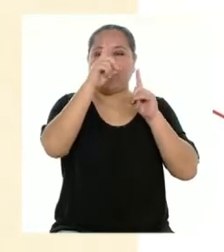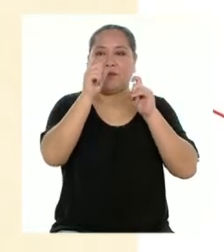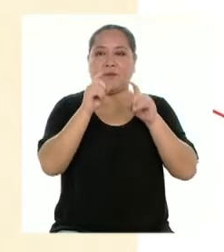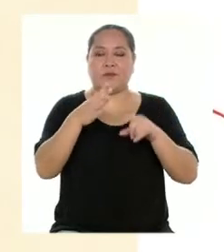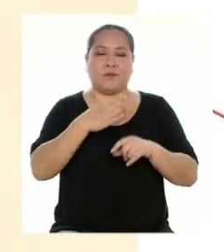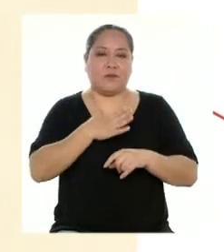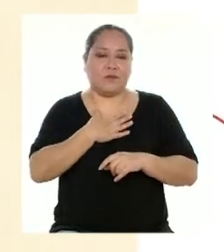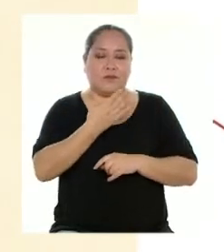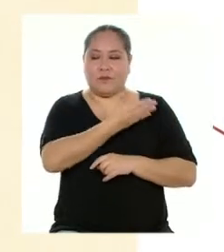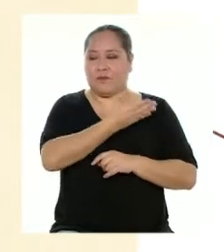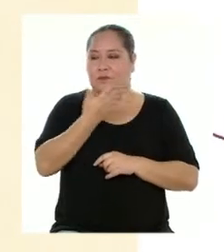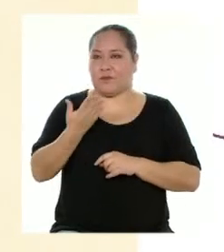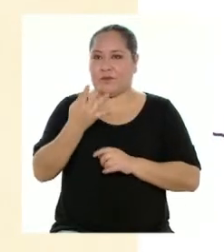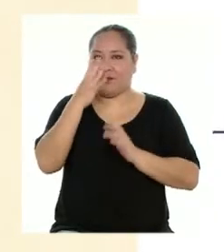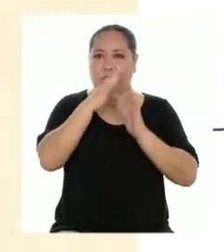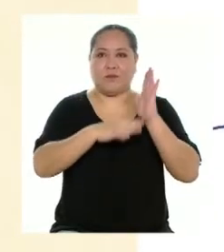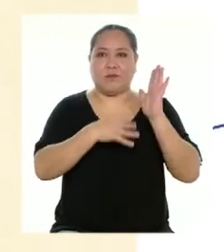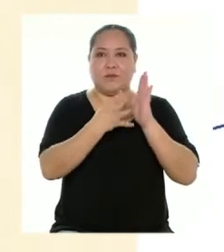mía.